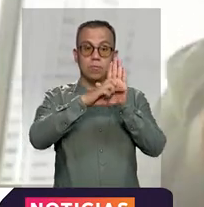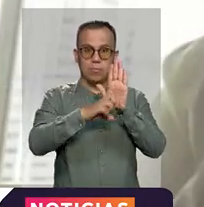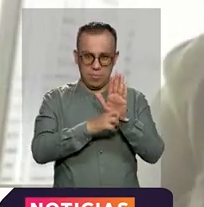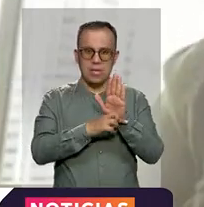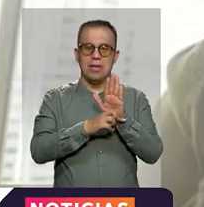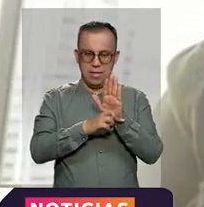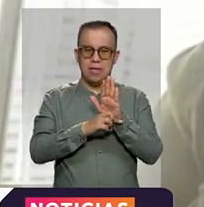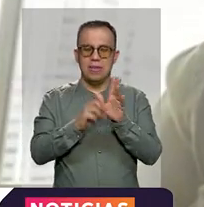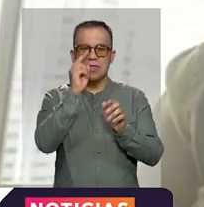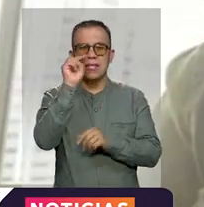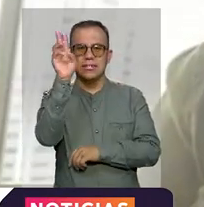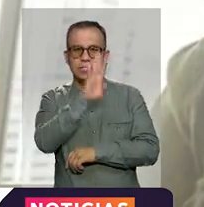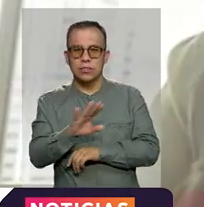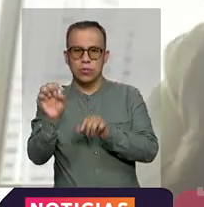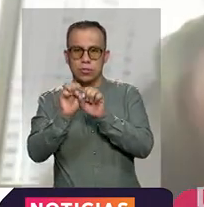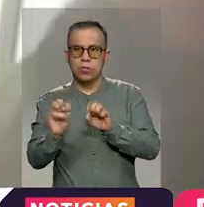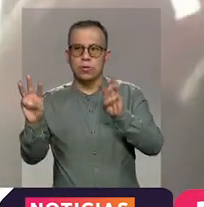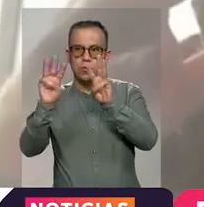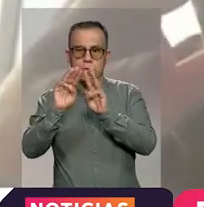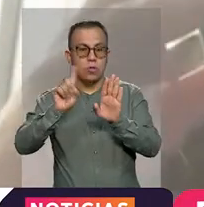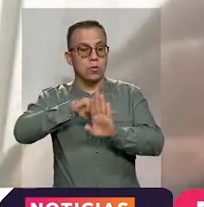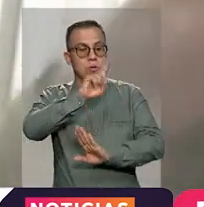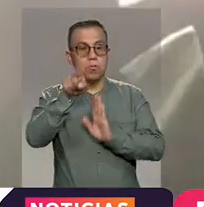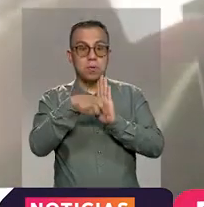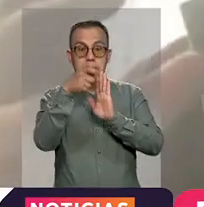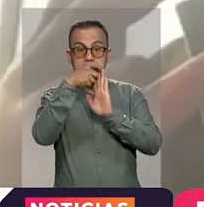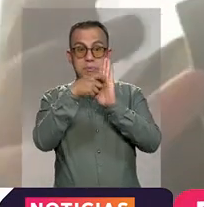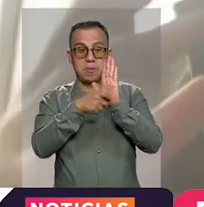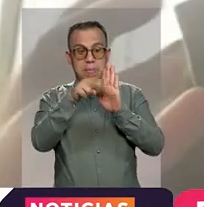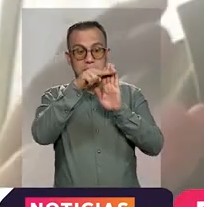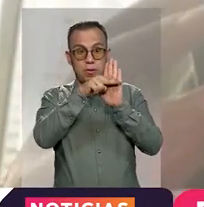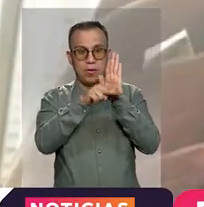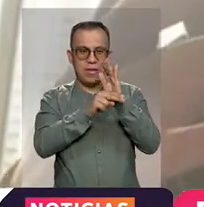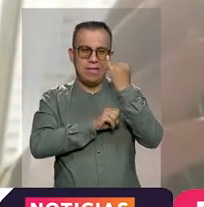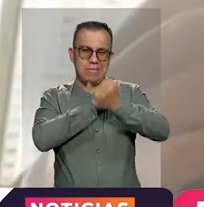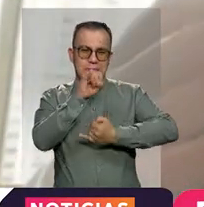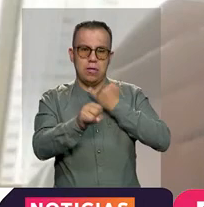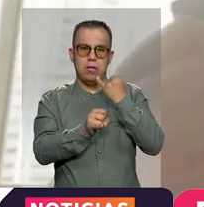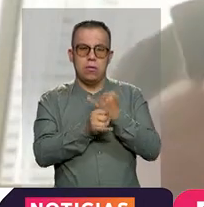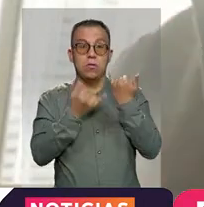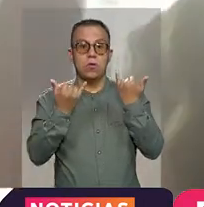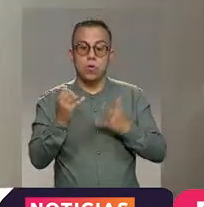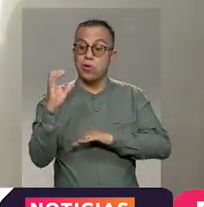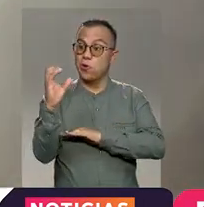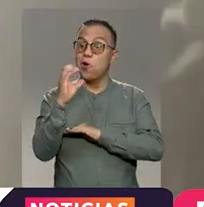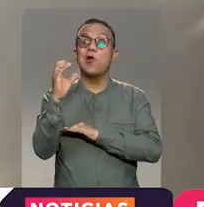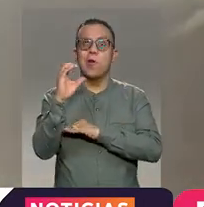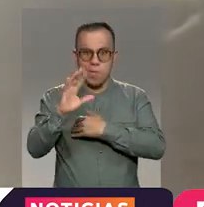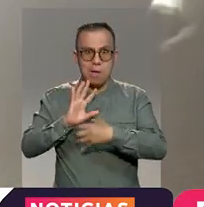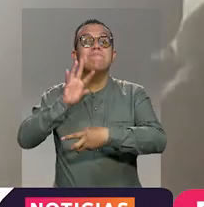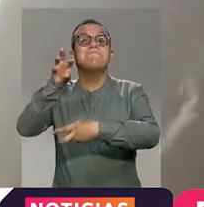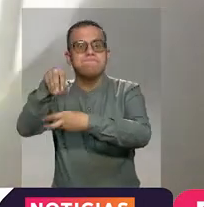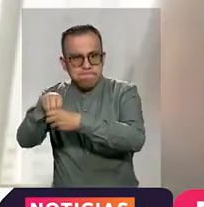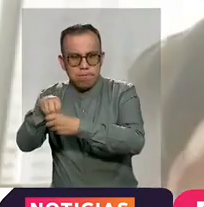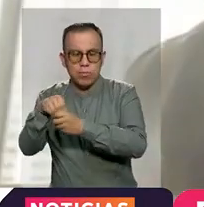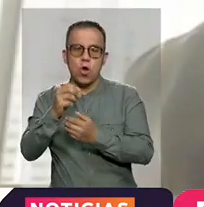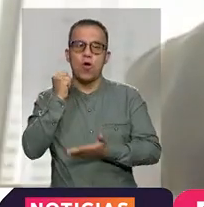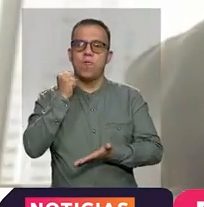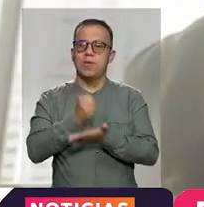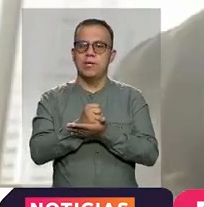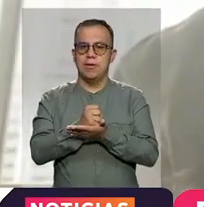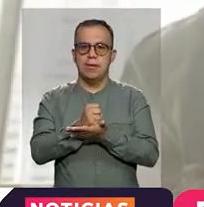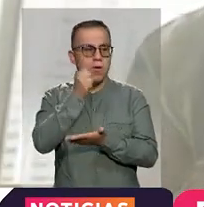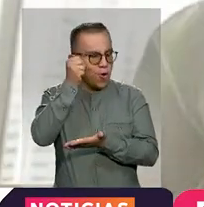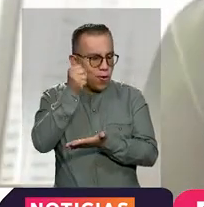de Naciones Unidas y toda la normatividad internacional de la cual Colombia hace parte obliga